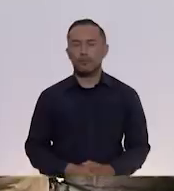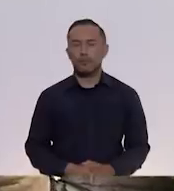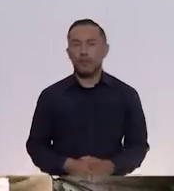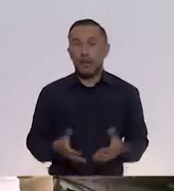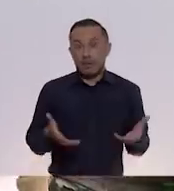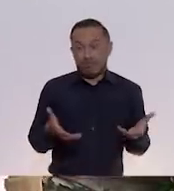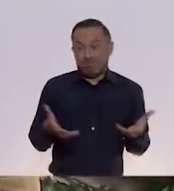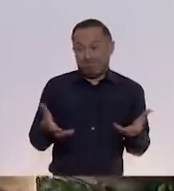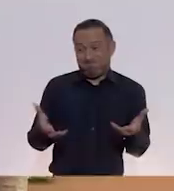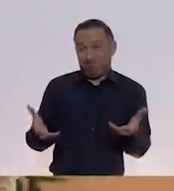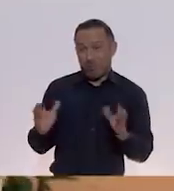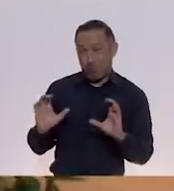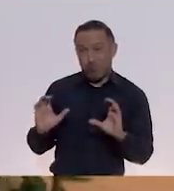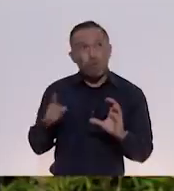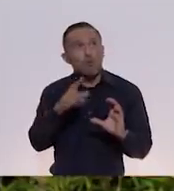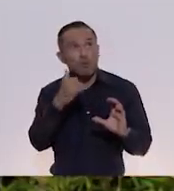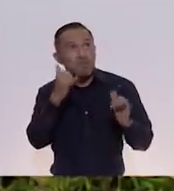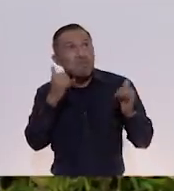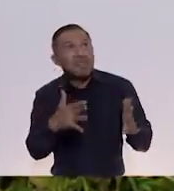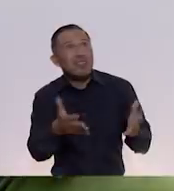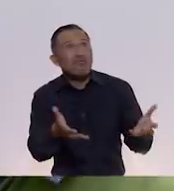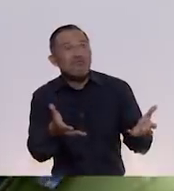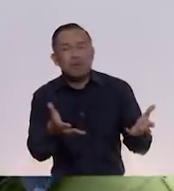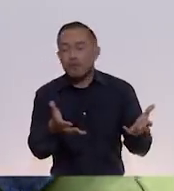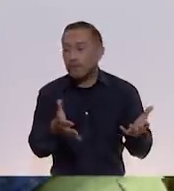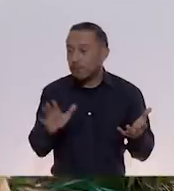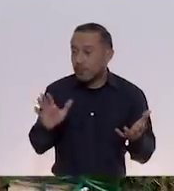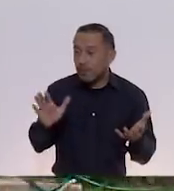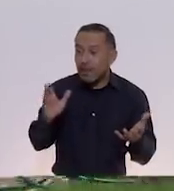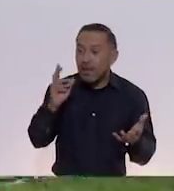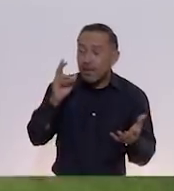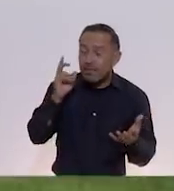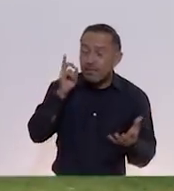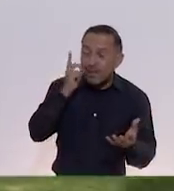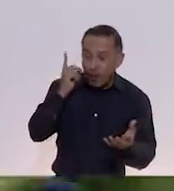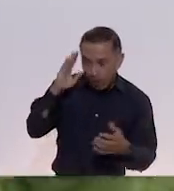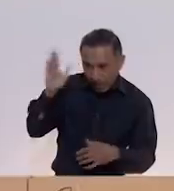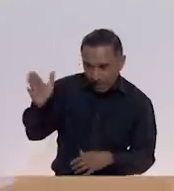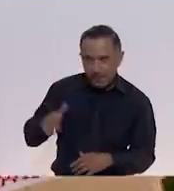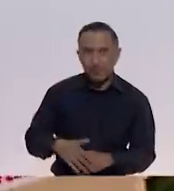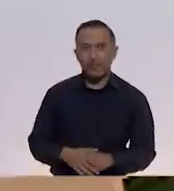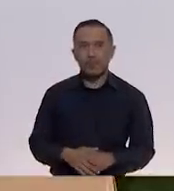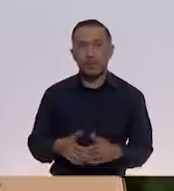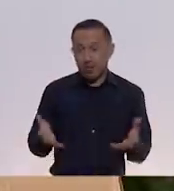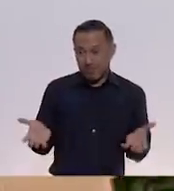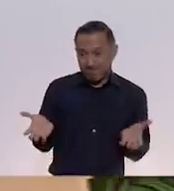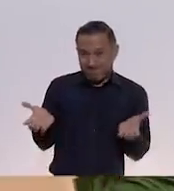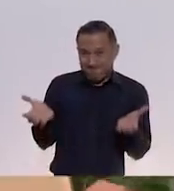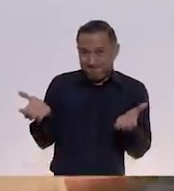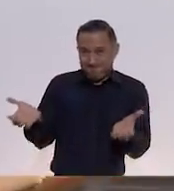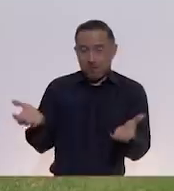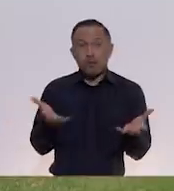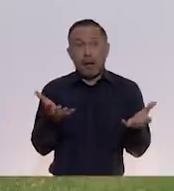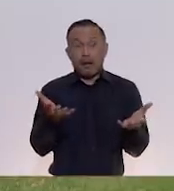Cuidado con esto. ¿Pesa mucho? De la mano. A ver, Daniel. A ver, tía. Ay,